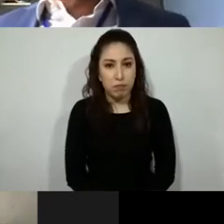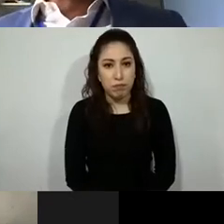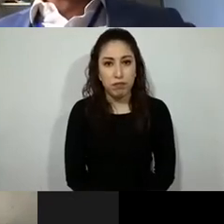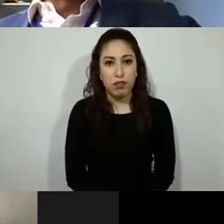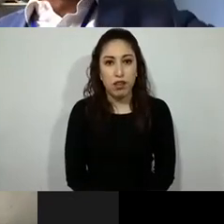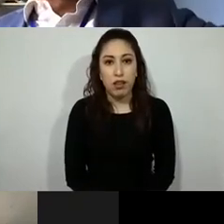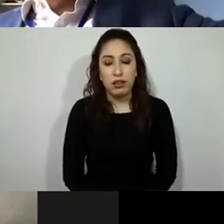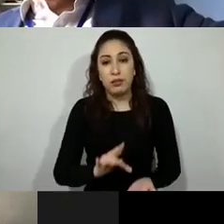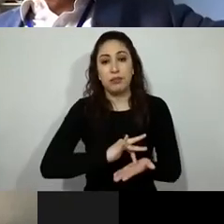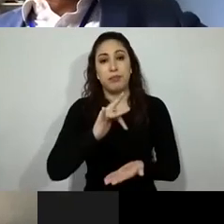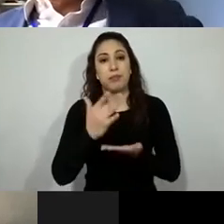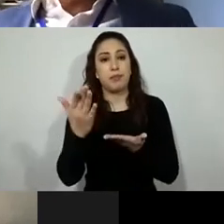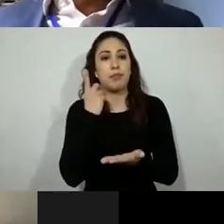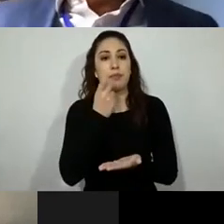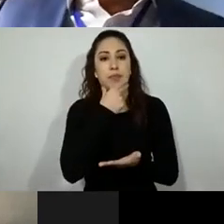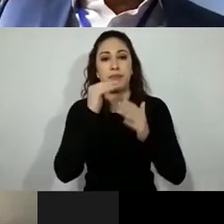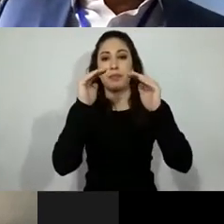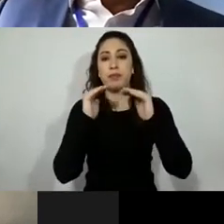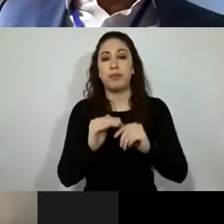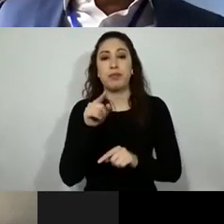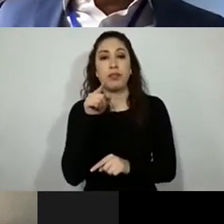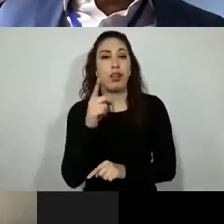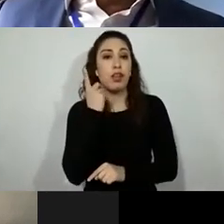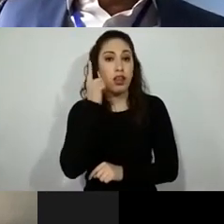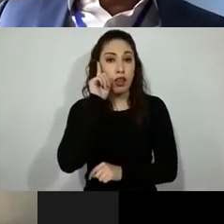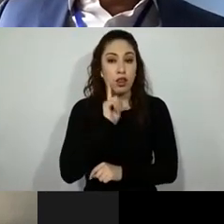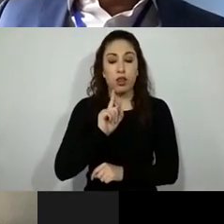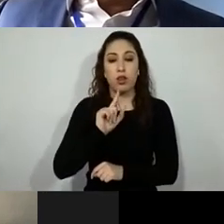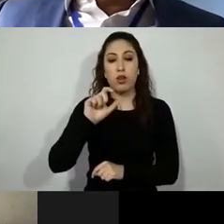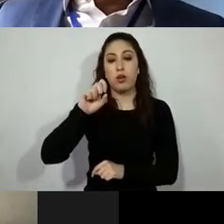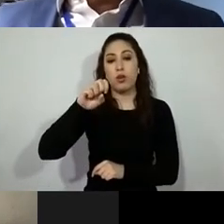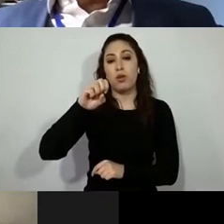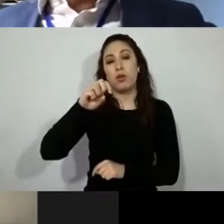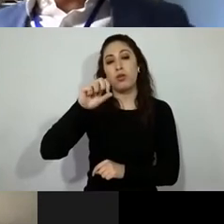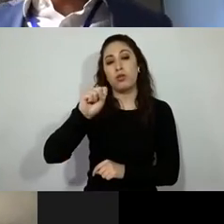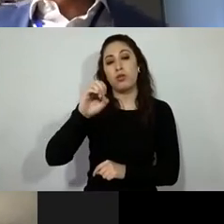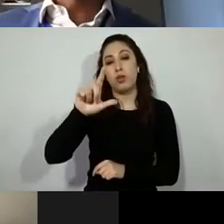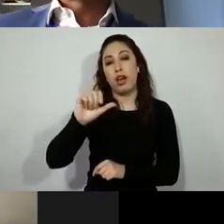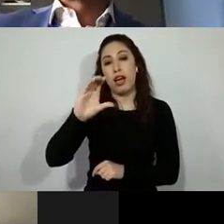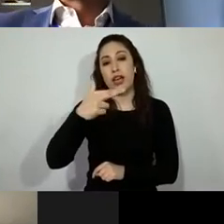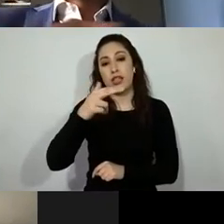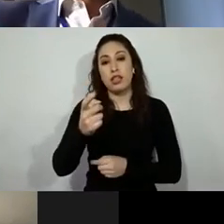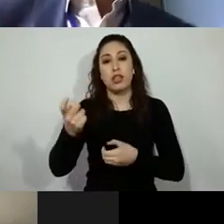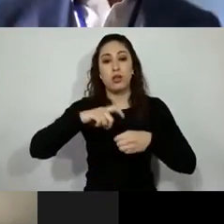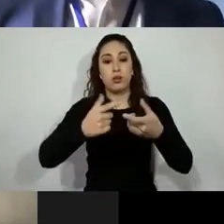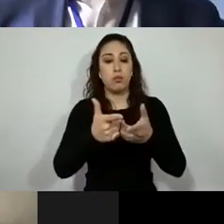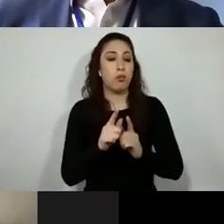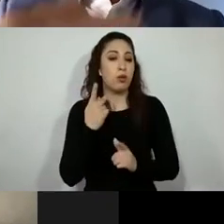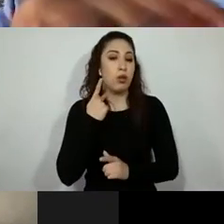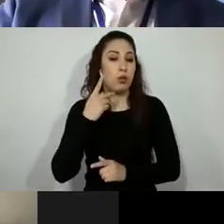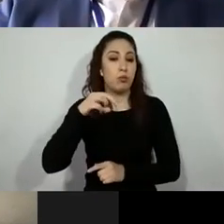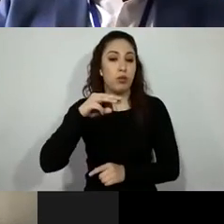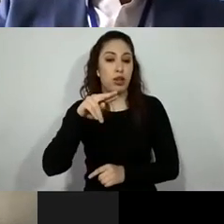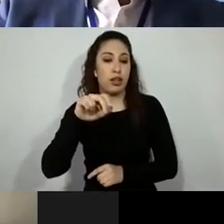Gracias, diputado. Damos el uso de la palabra a la diputada Lupita Aguilar Solache, por Morena. Adelante, diputada. Muchísimas